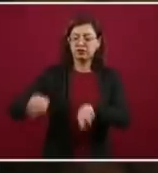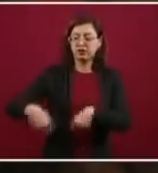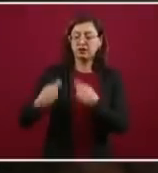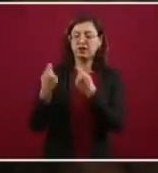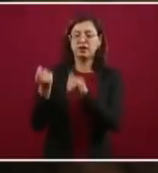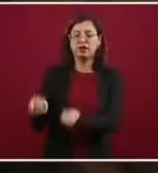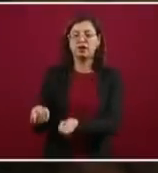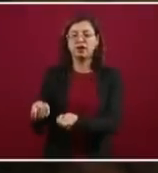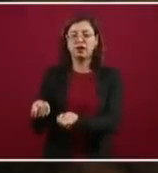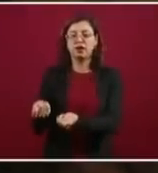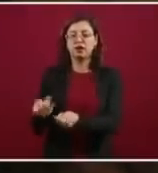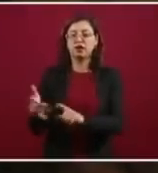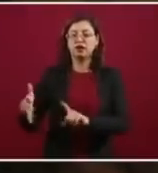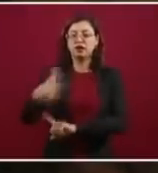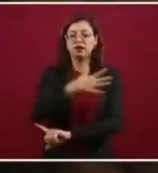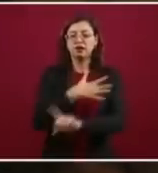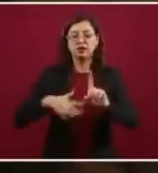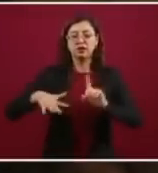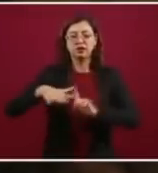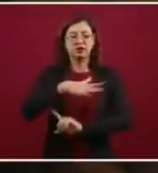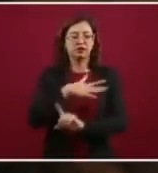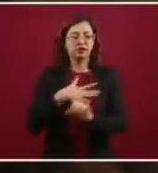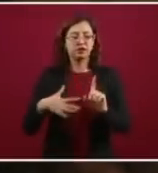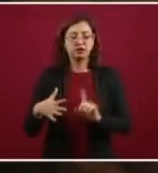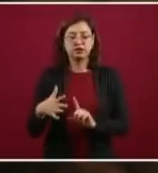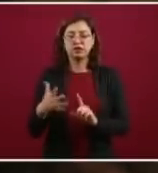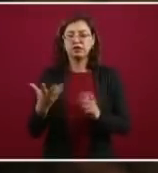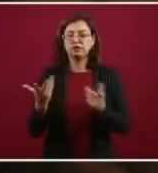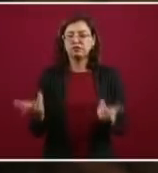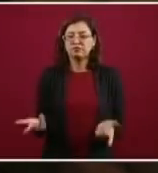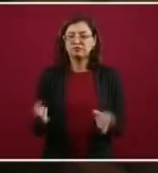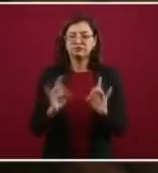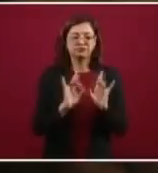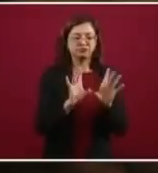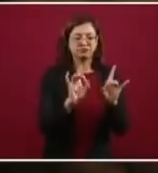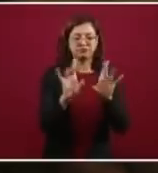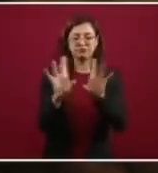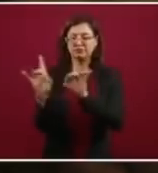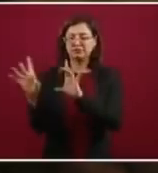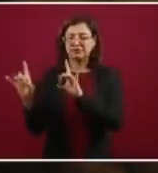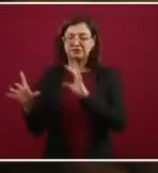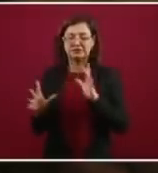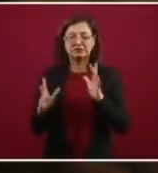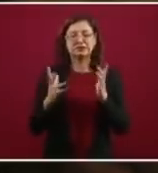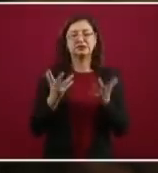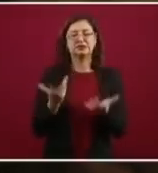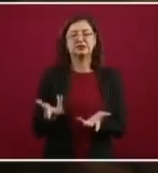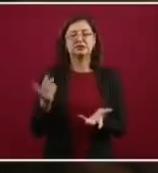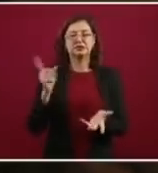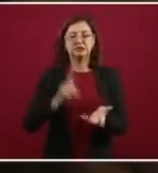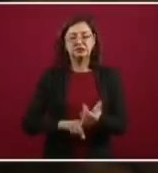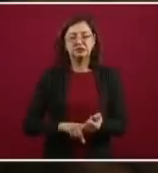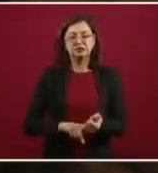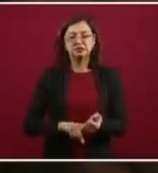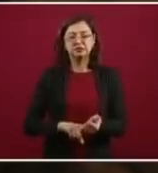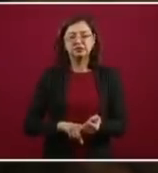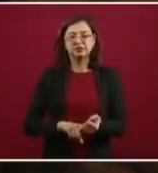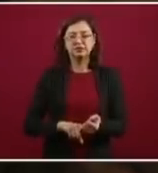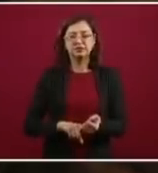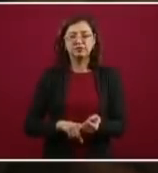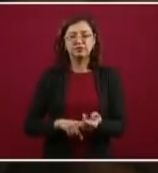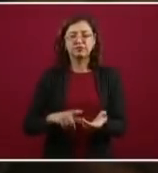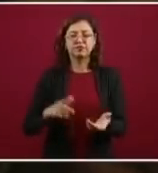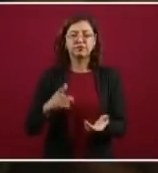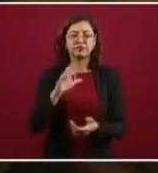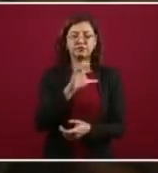pues en un ambiente en donde pues ha habido varios disturbios dentro de